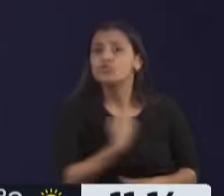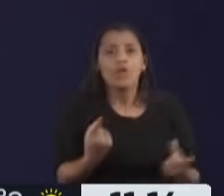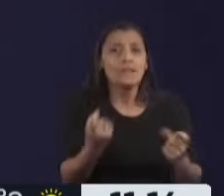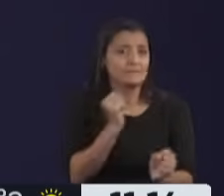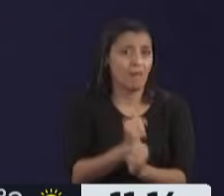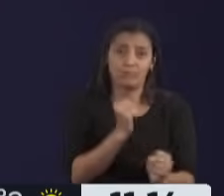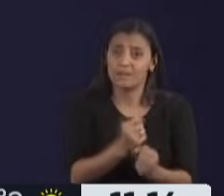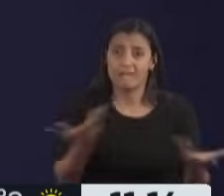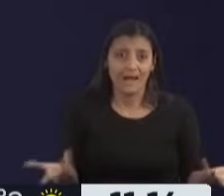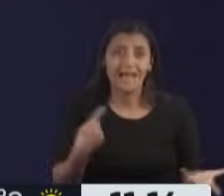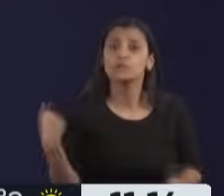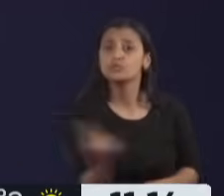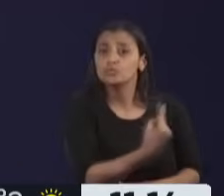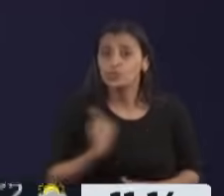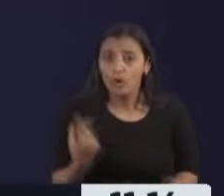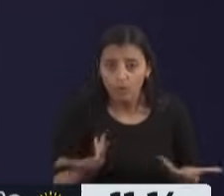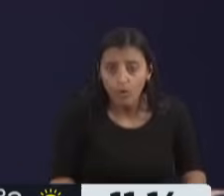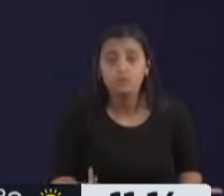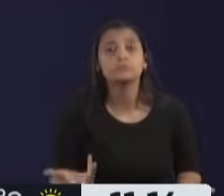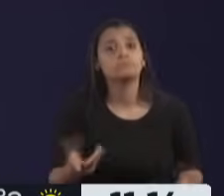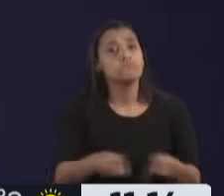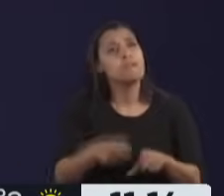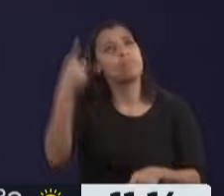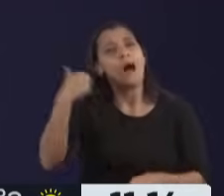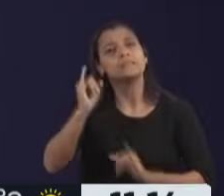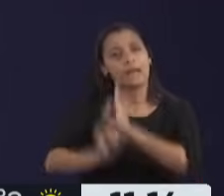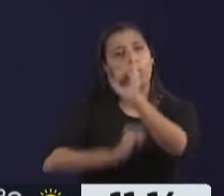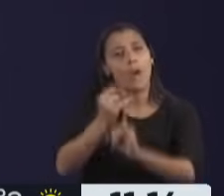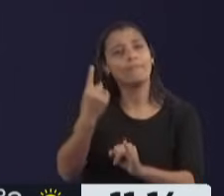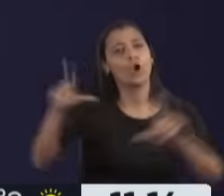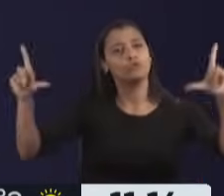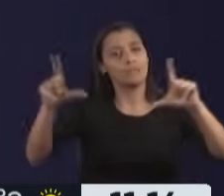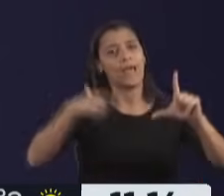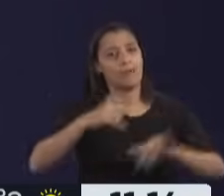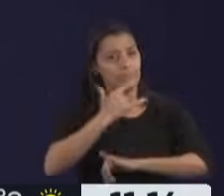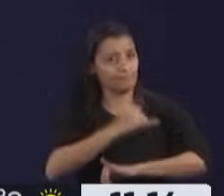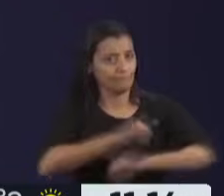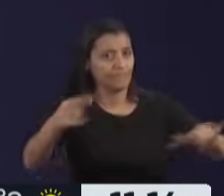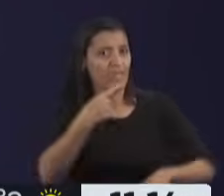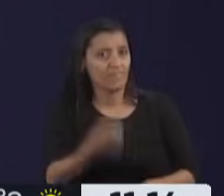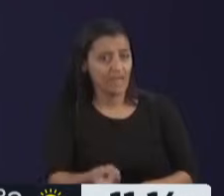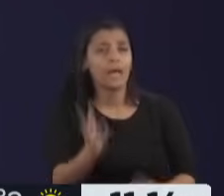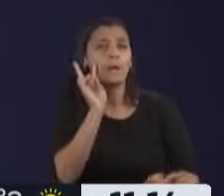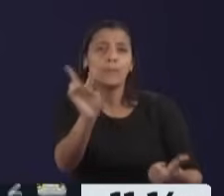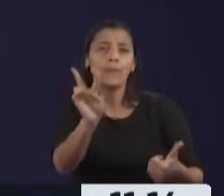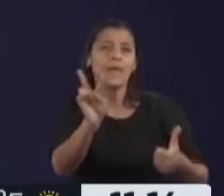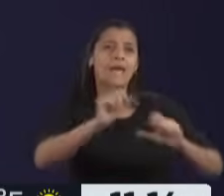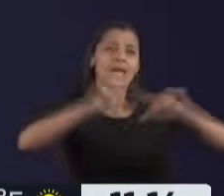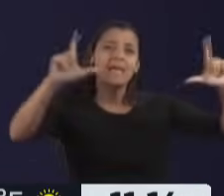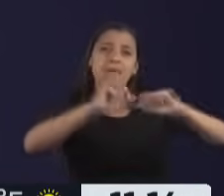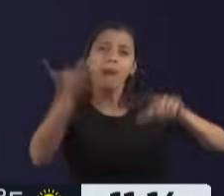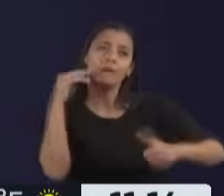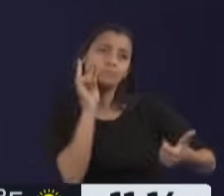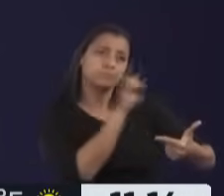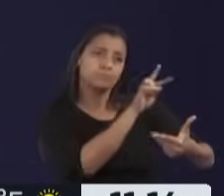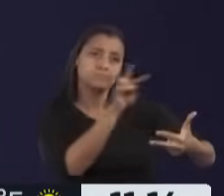trabajar. Y creo que ayer lo contaba en algún programa de televisión, creo que de las imágenes más tristes que se vieron ayer